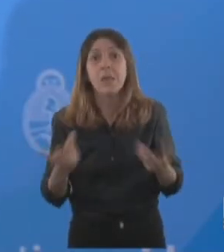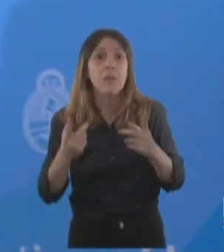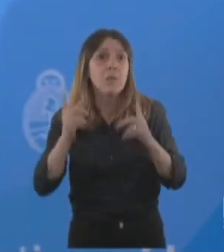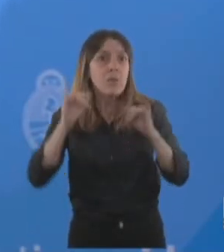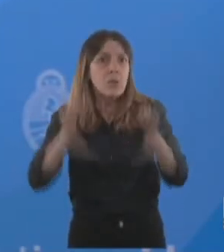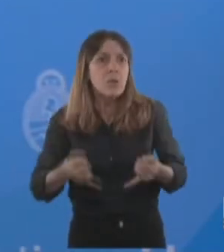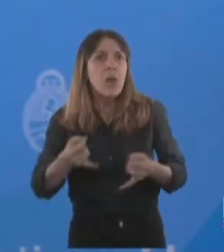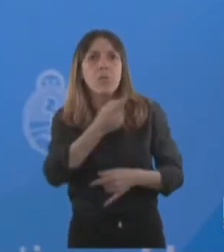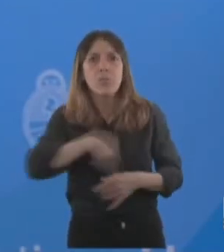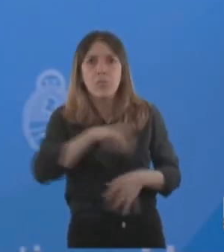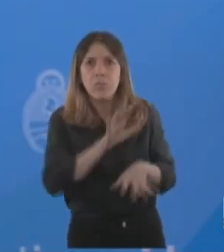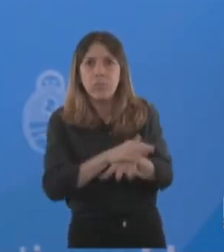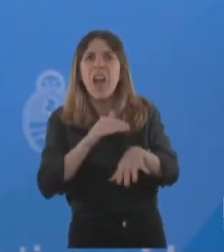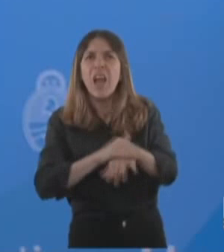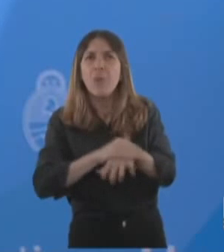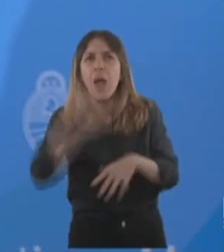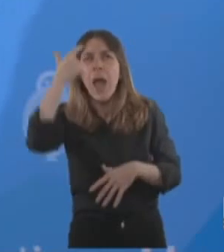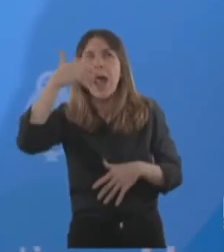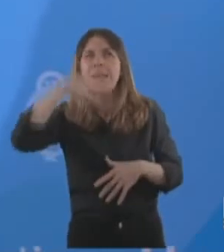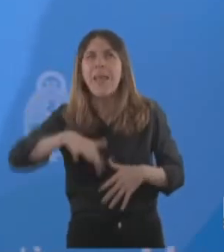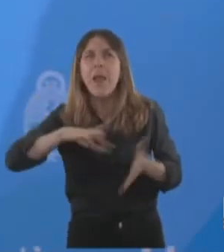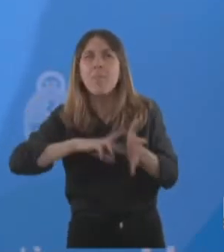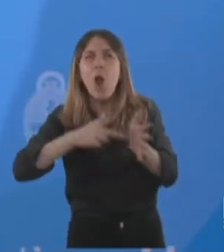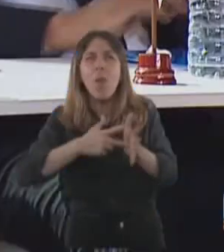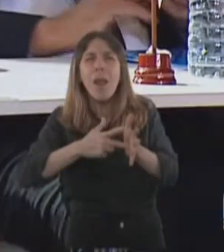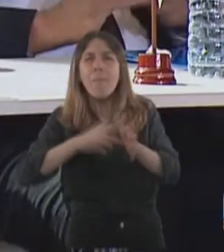el problema en su exacta dimensión.